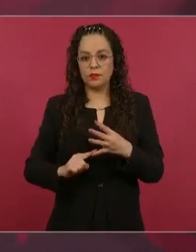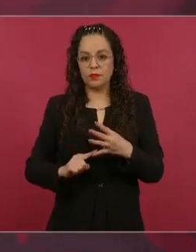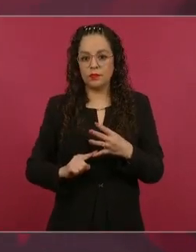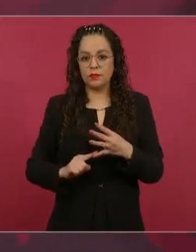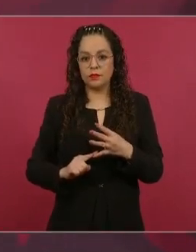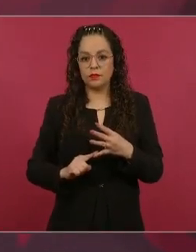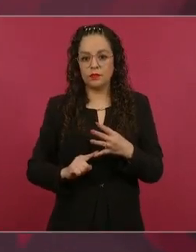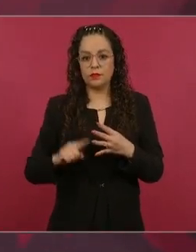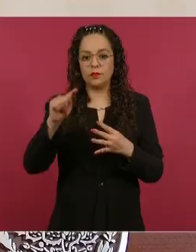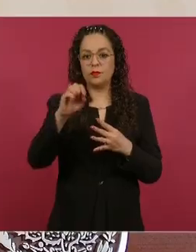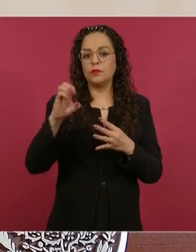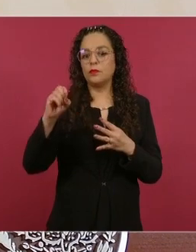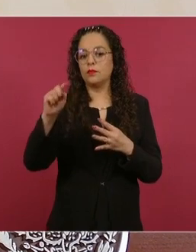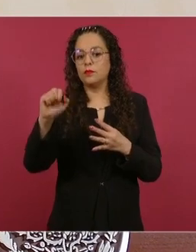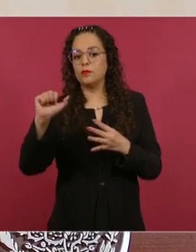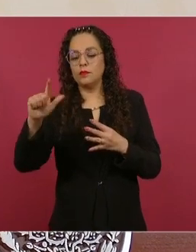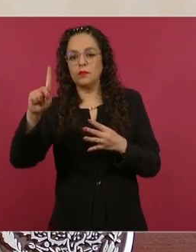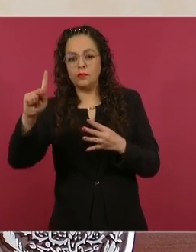estación Chontalpa